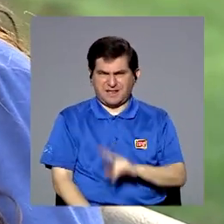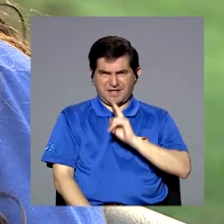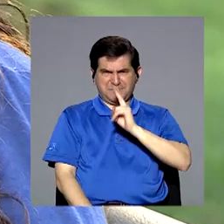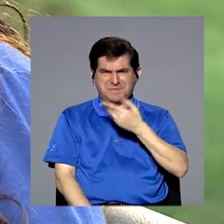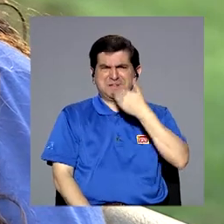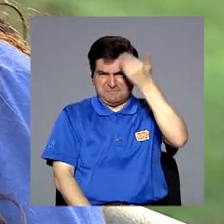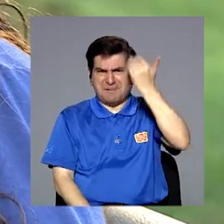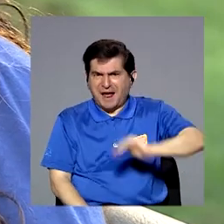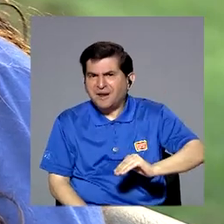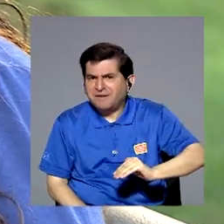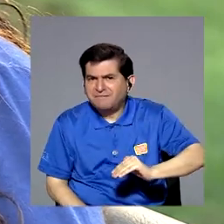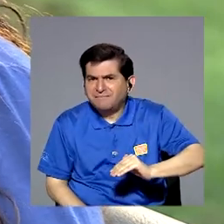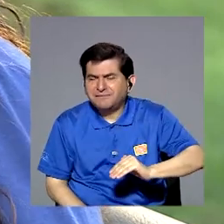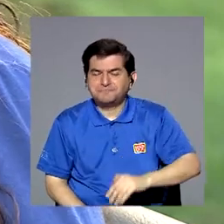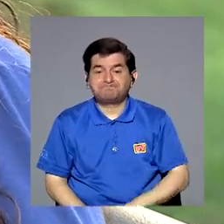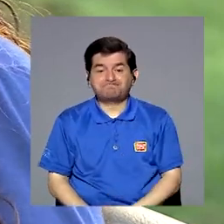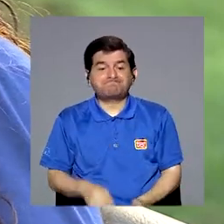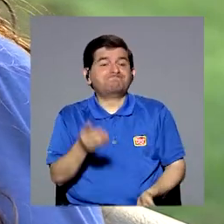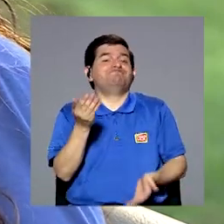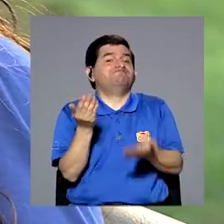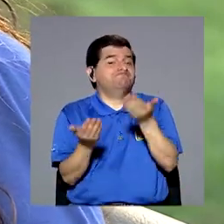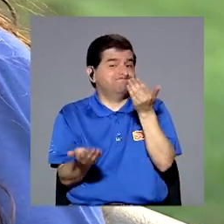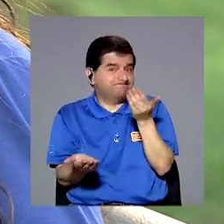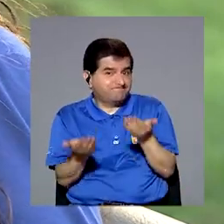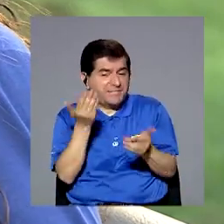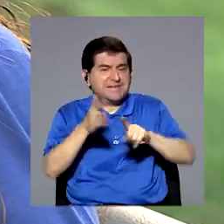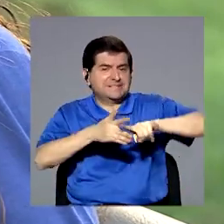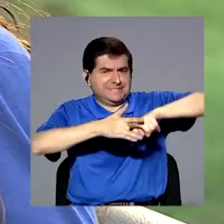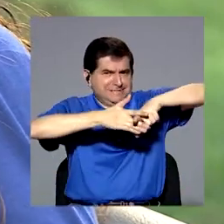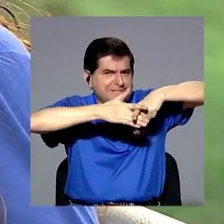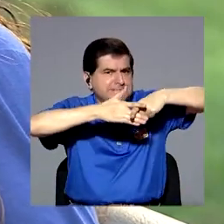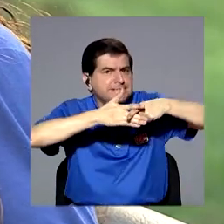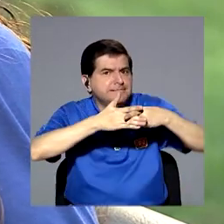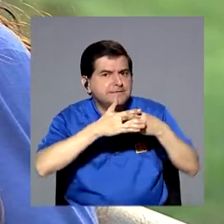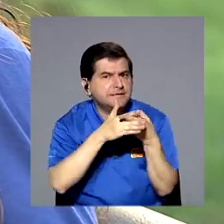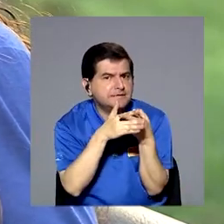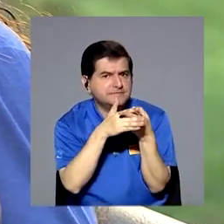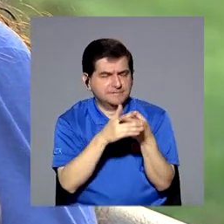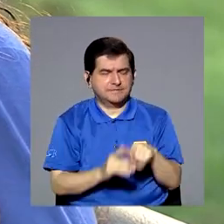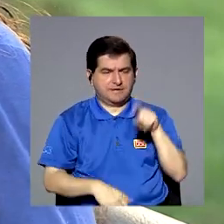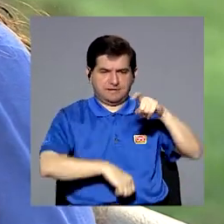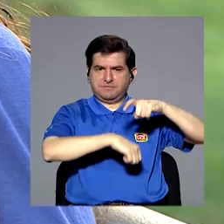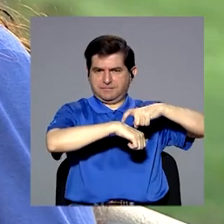¿será real que es tan malo? Entonces, podría ser que empecemos